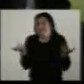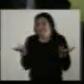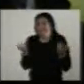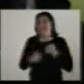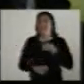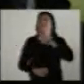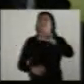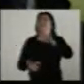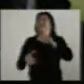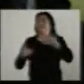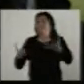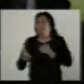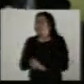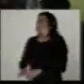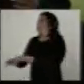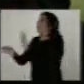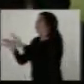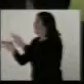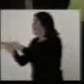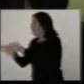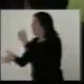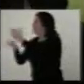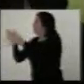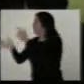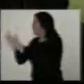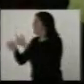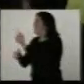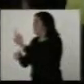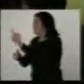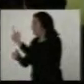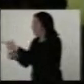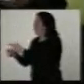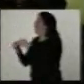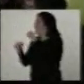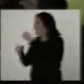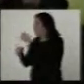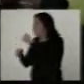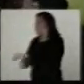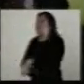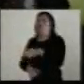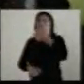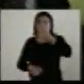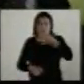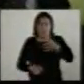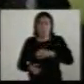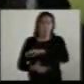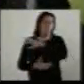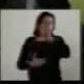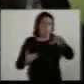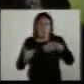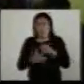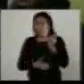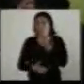sirve. Claro que no. Yo necesito un intérprete de lenguaje de señas en cada uno de los noticieros. Correcto, en